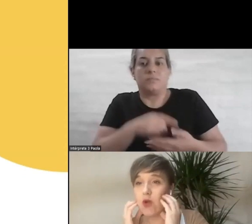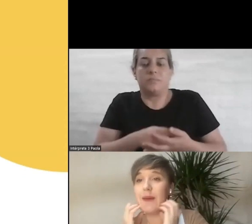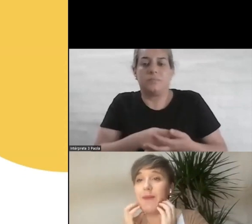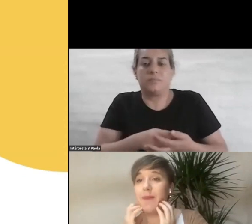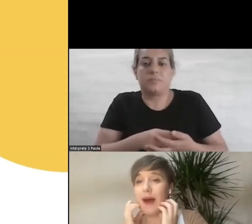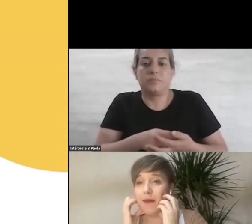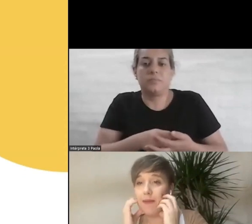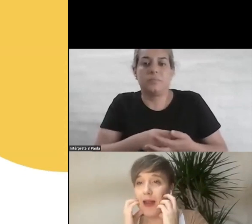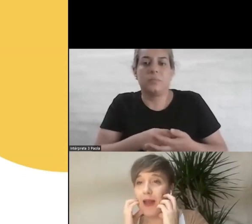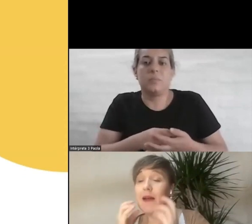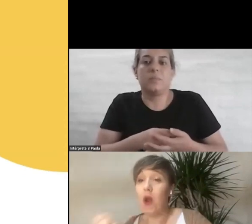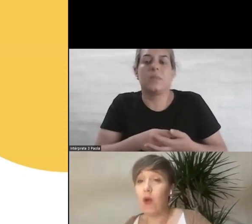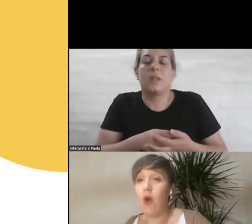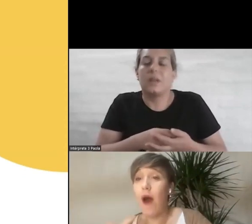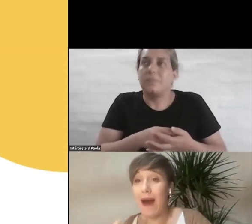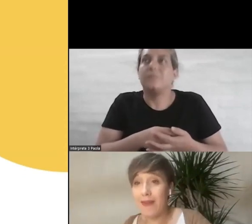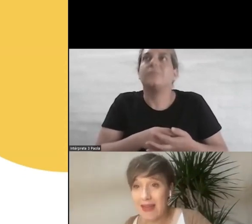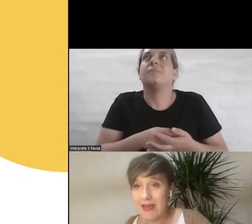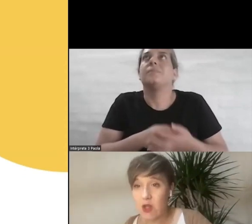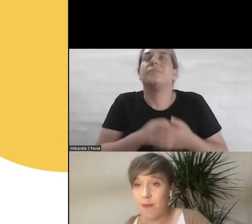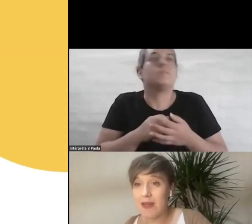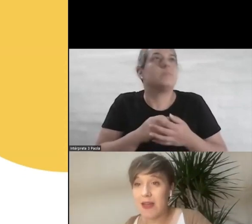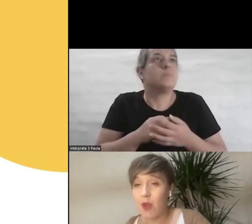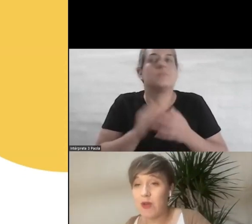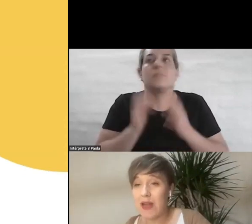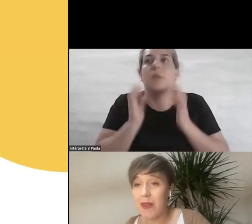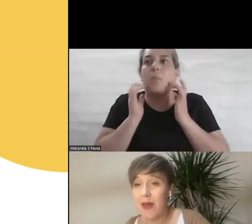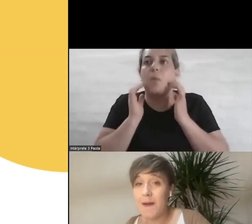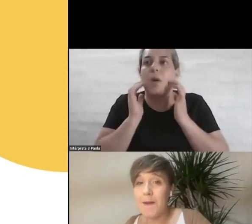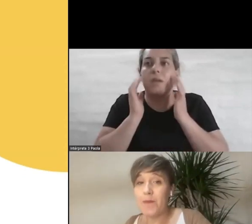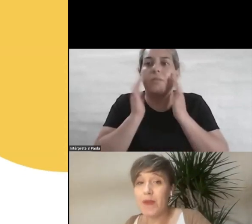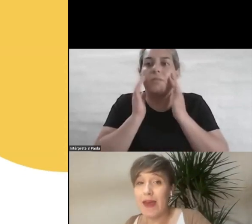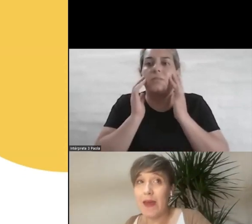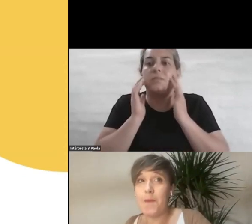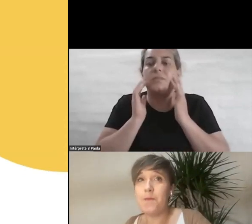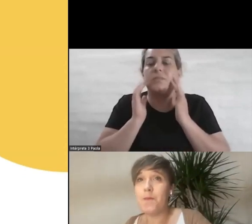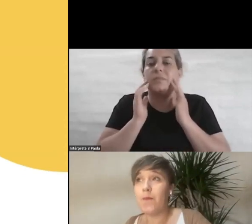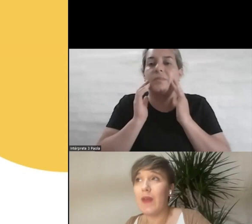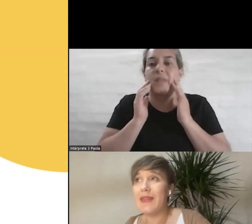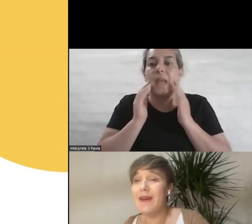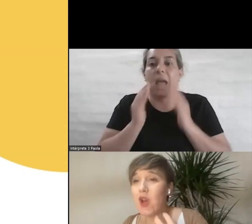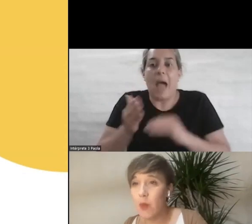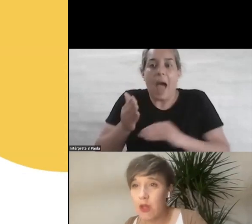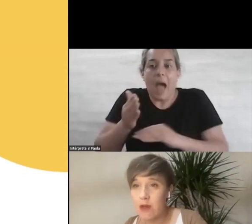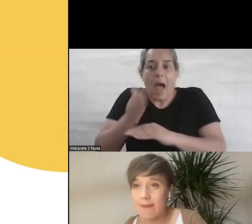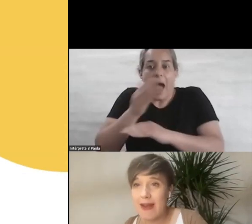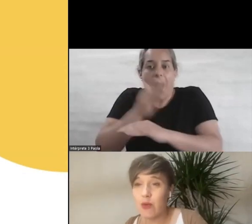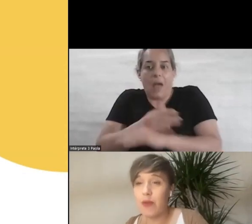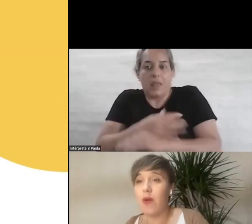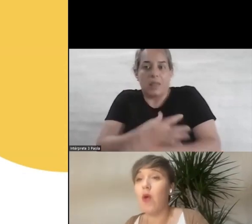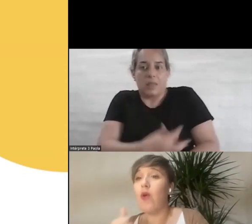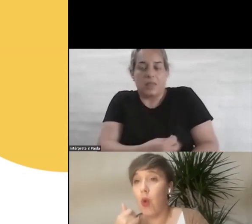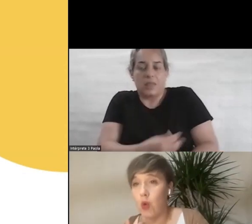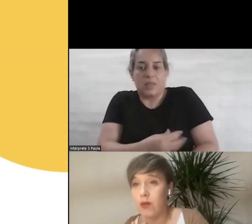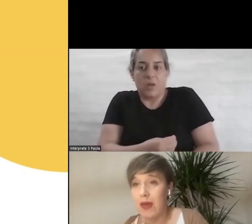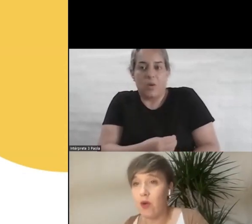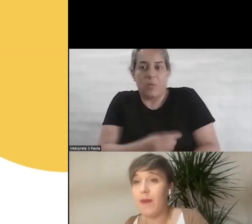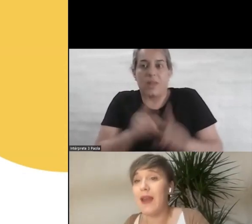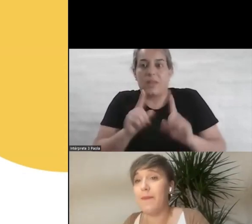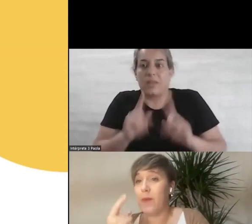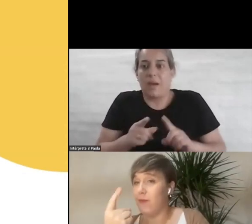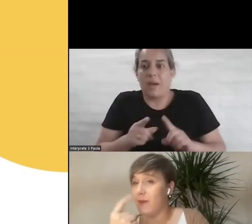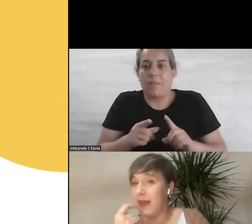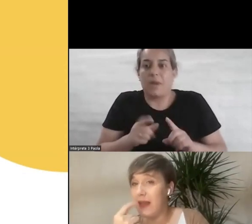ese tono se prepare, ¿vale? Luego, antes de las tomas, ¿qué podemos hacer? Trabajar un poquito el tema de la succión con un